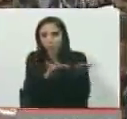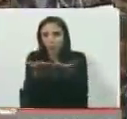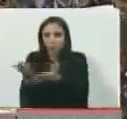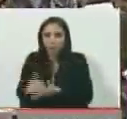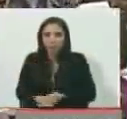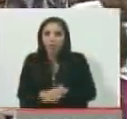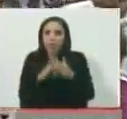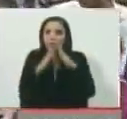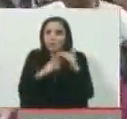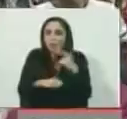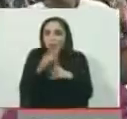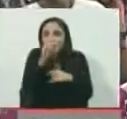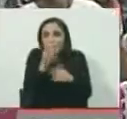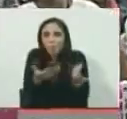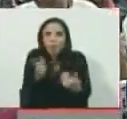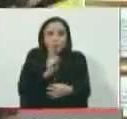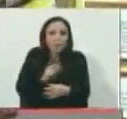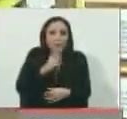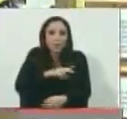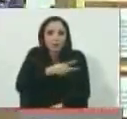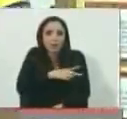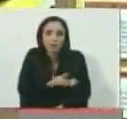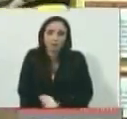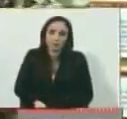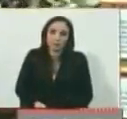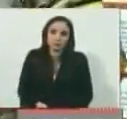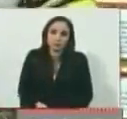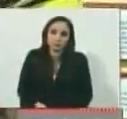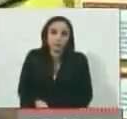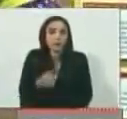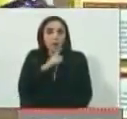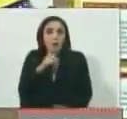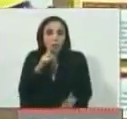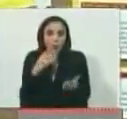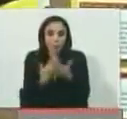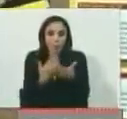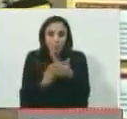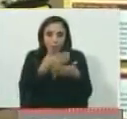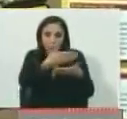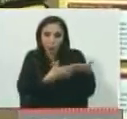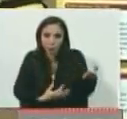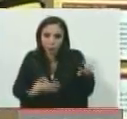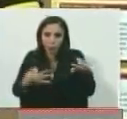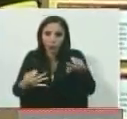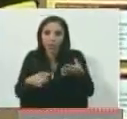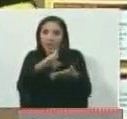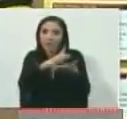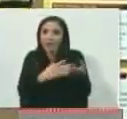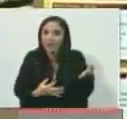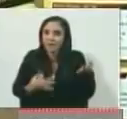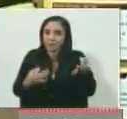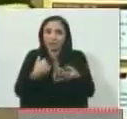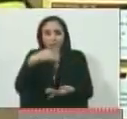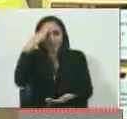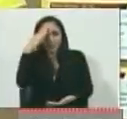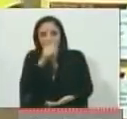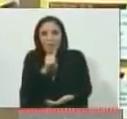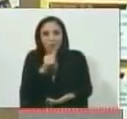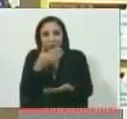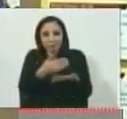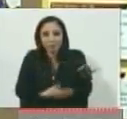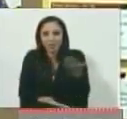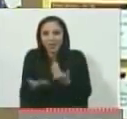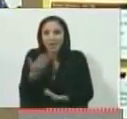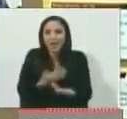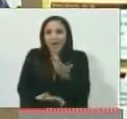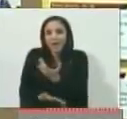Todo es un show. Ahora, cuando uno ve los nombres de los que están ahí, sabe que lo que viene es un